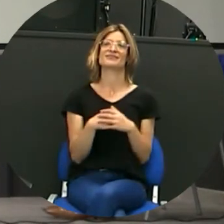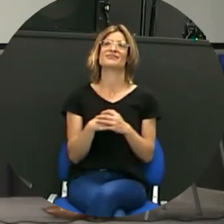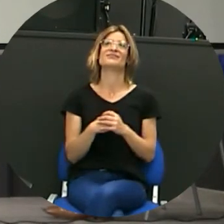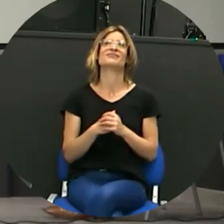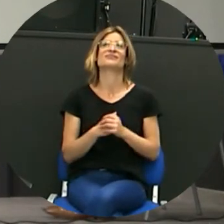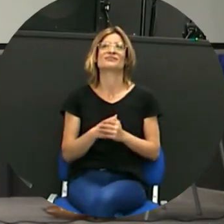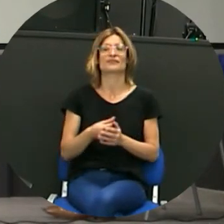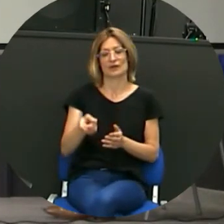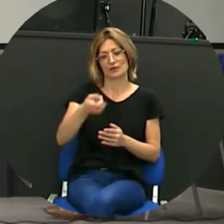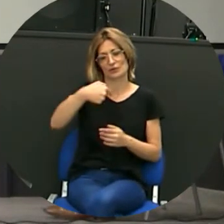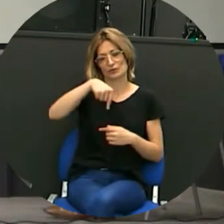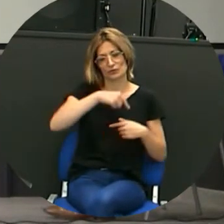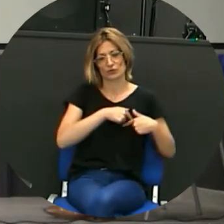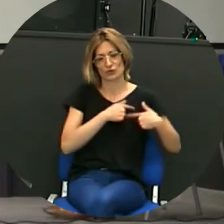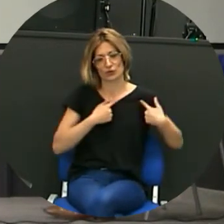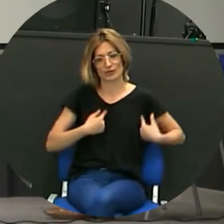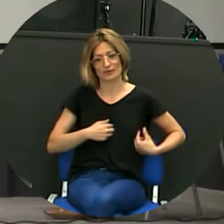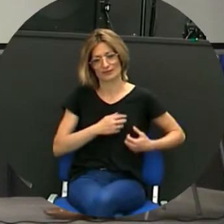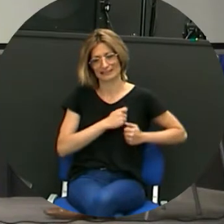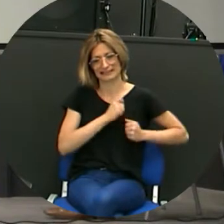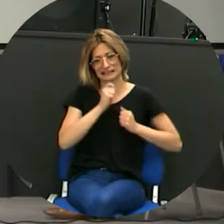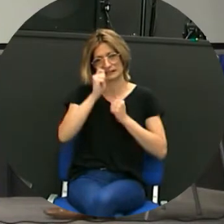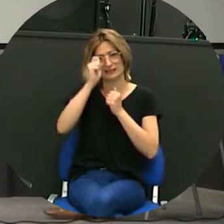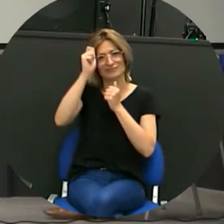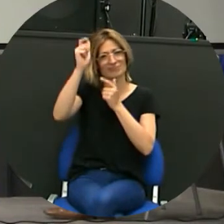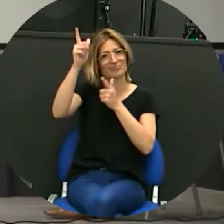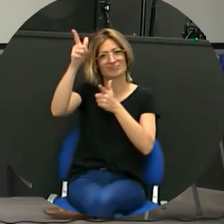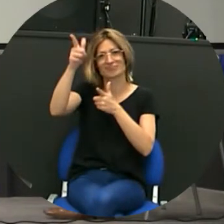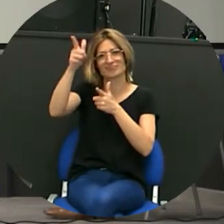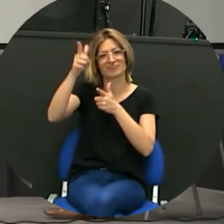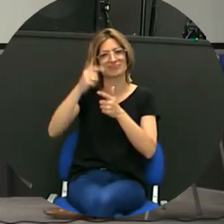Rendimos nuestro corazón delante de ti, Señor.